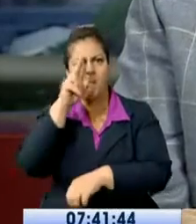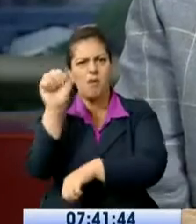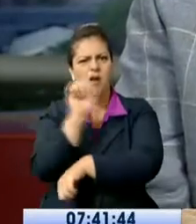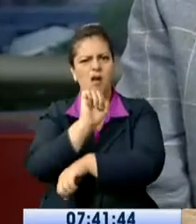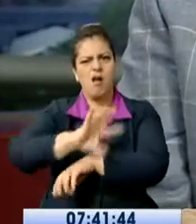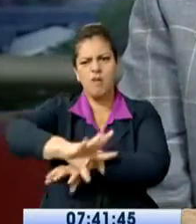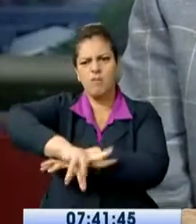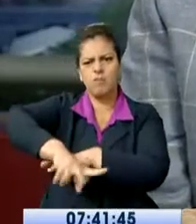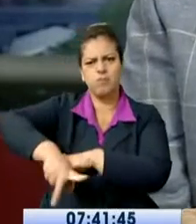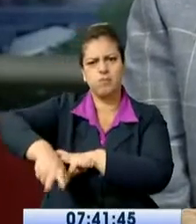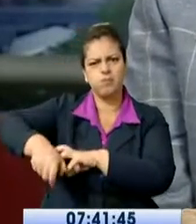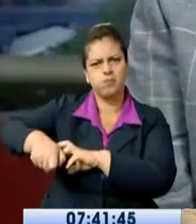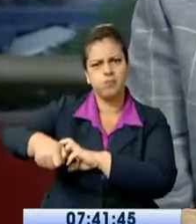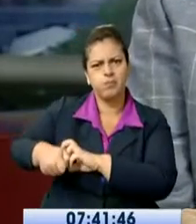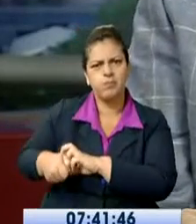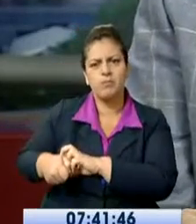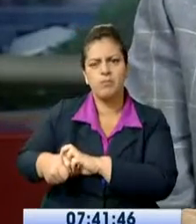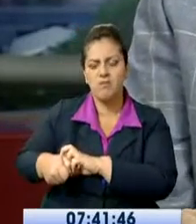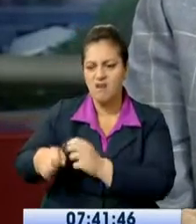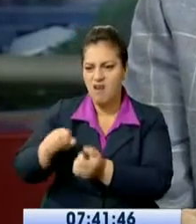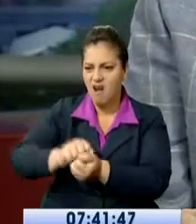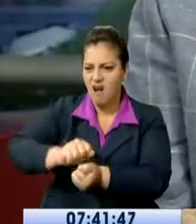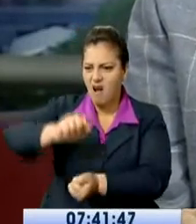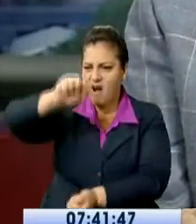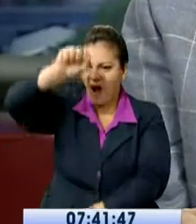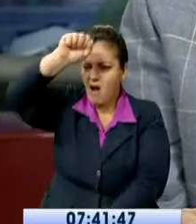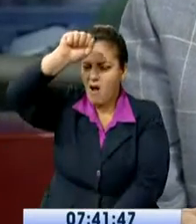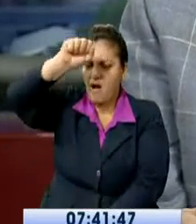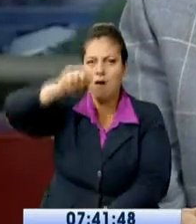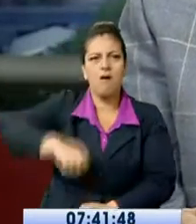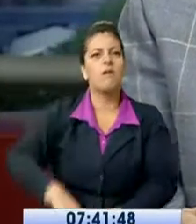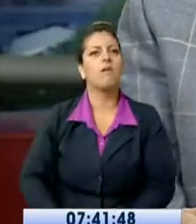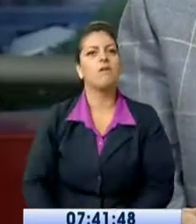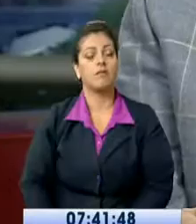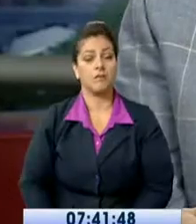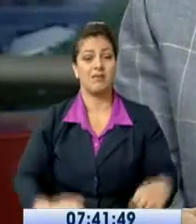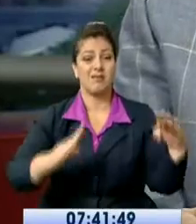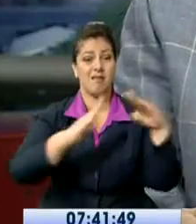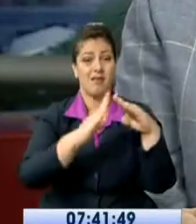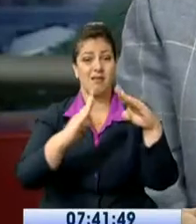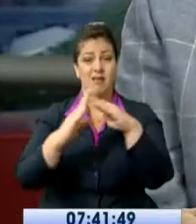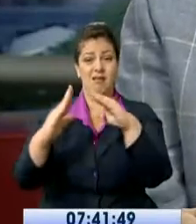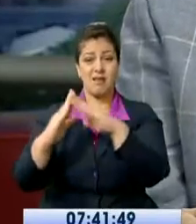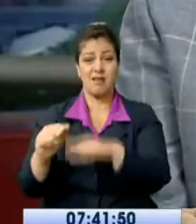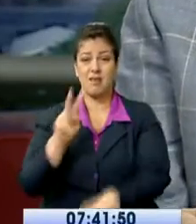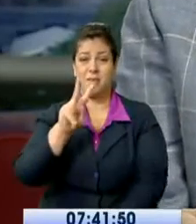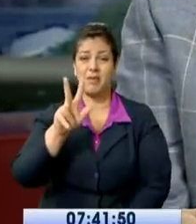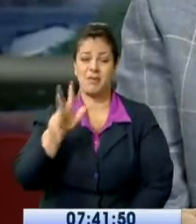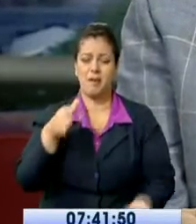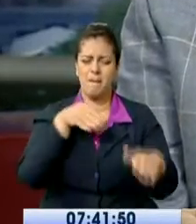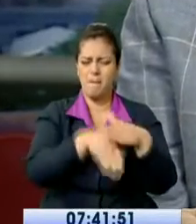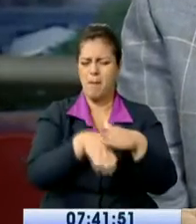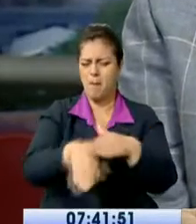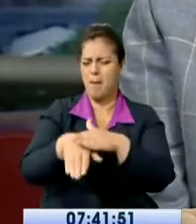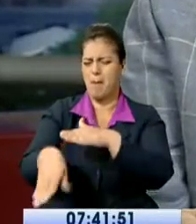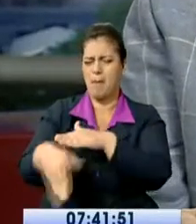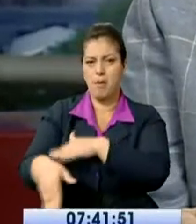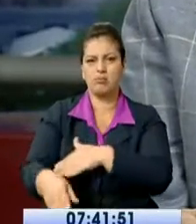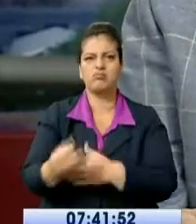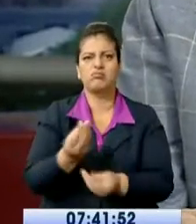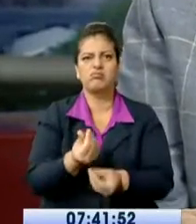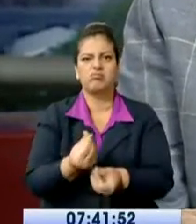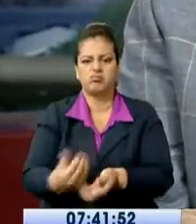23 allanamientos sirvieron para incautar vehículos, dinero y documentos que estarían revelando esos